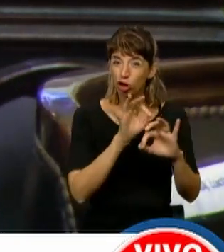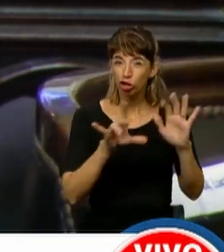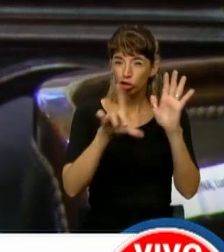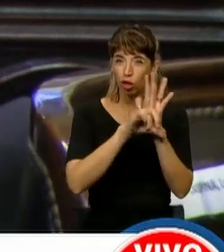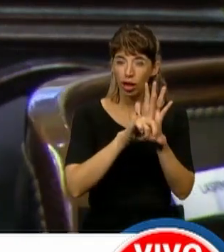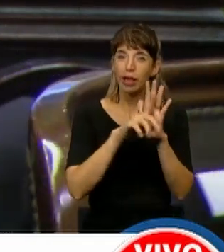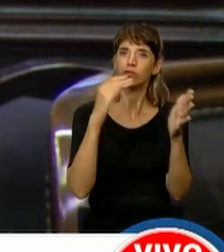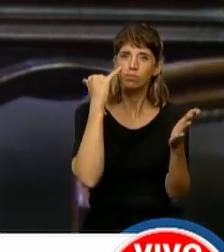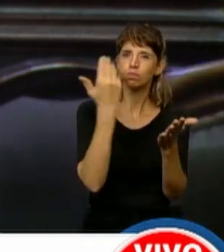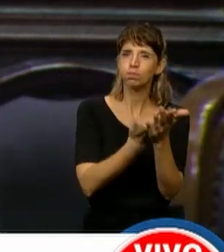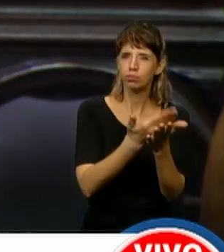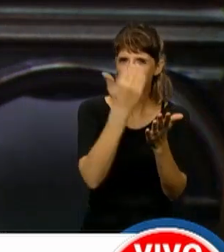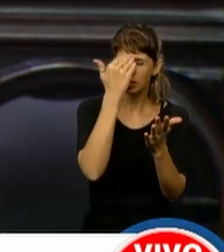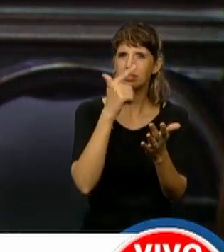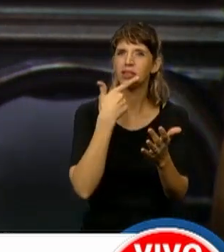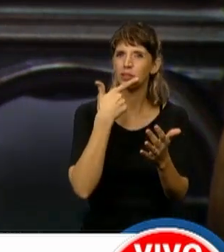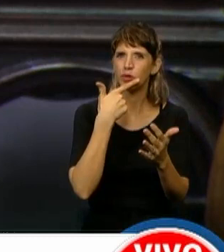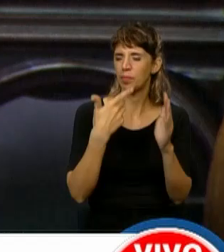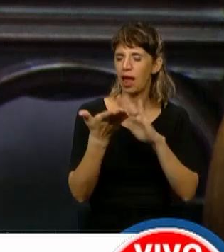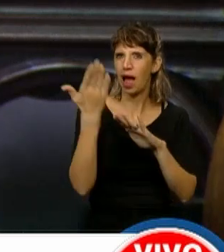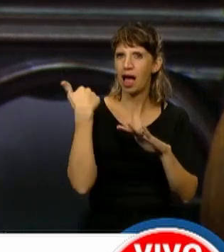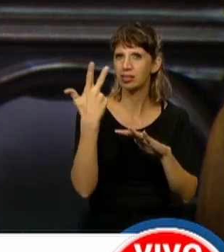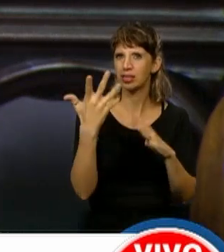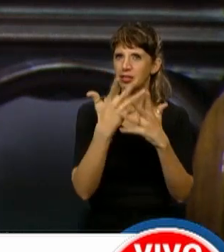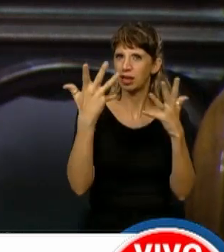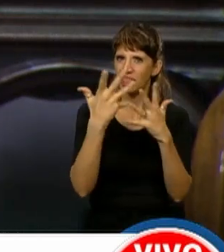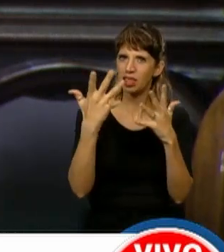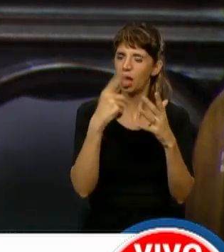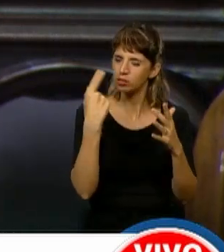de septiembre, que hace 3 días que lo estamos tratando,